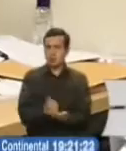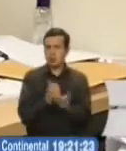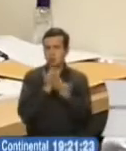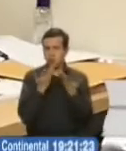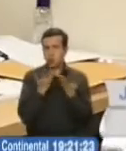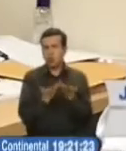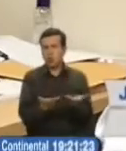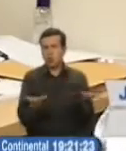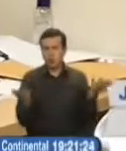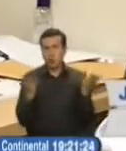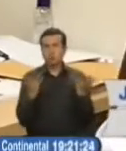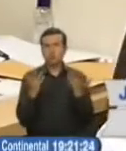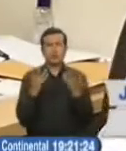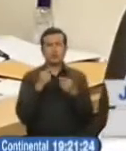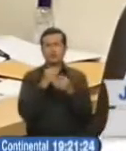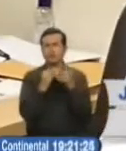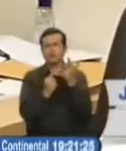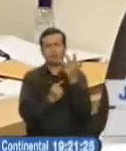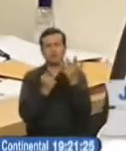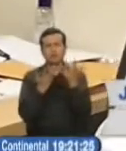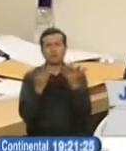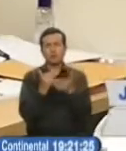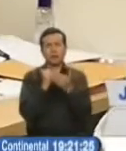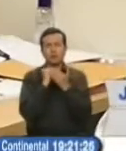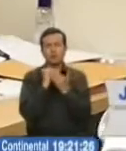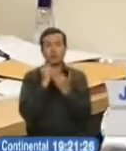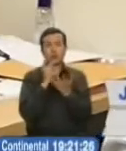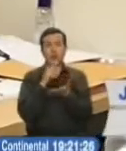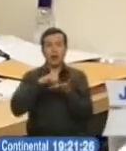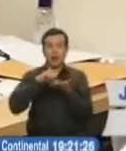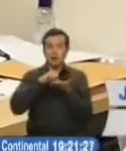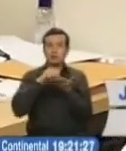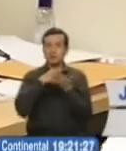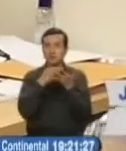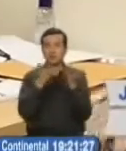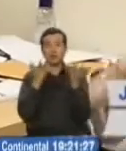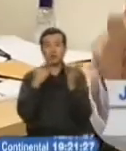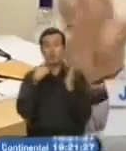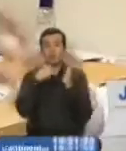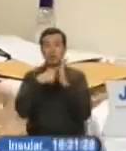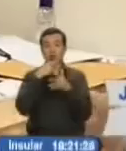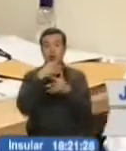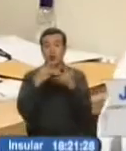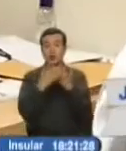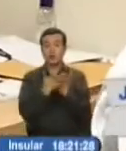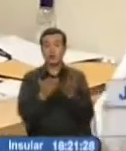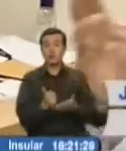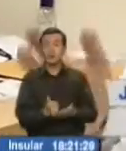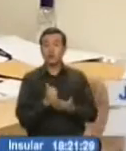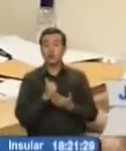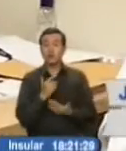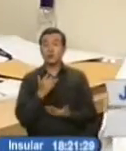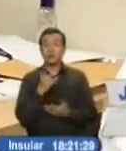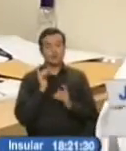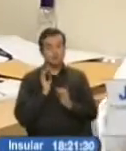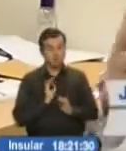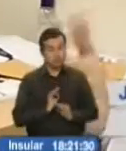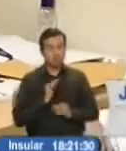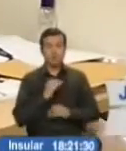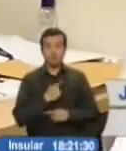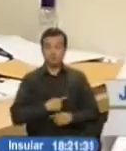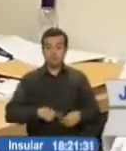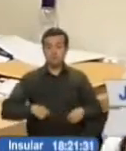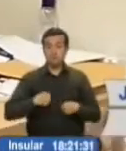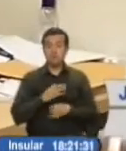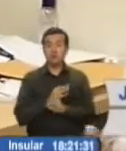vitaminas, minerales, proteínas, carbohidratos, grasas. Elementos que se requieren para el buen funcionamiento